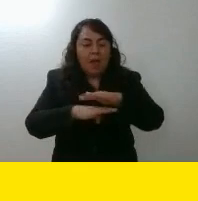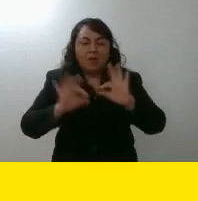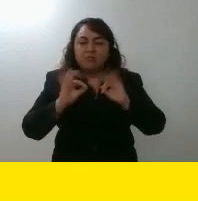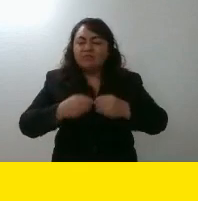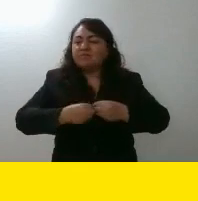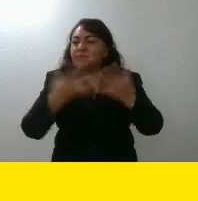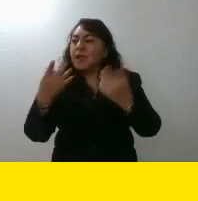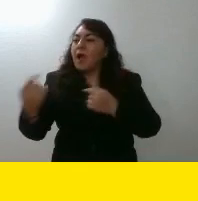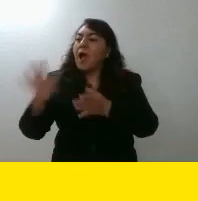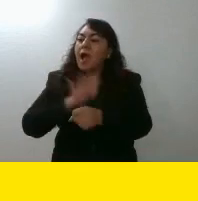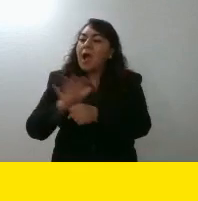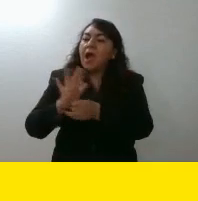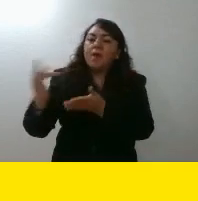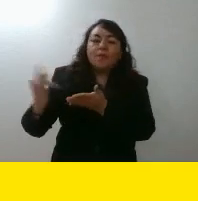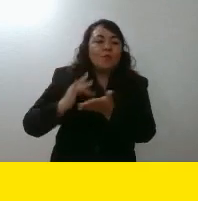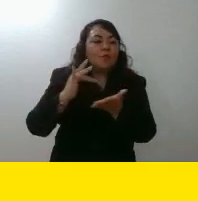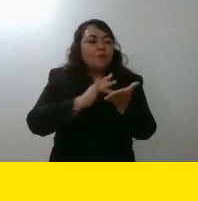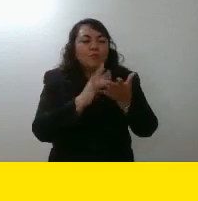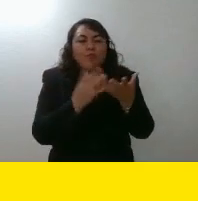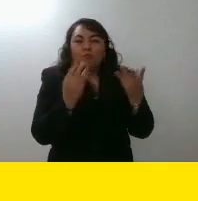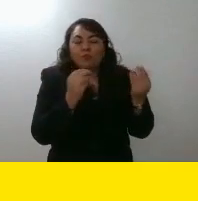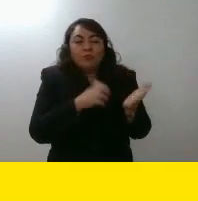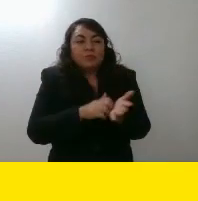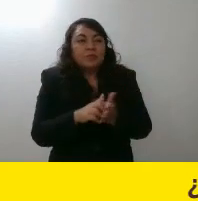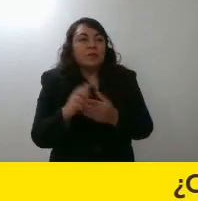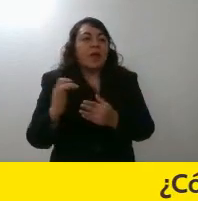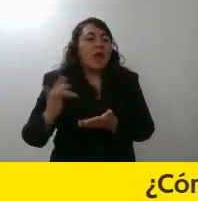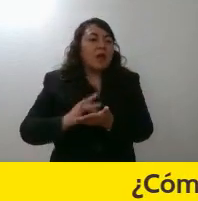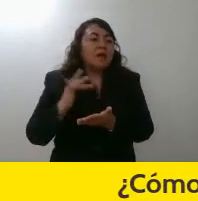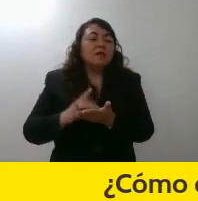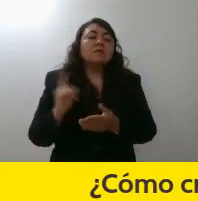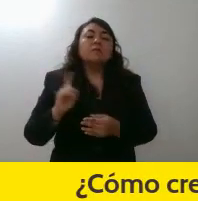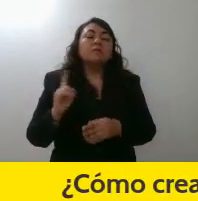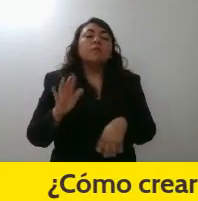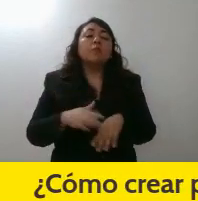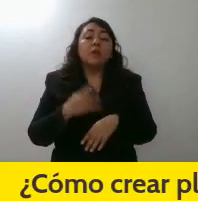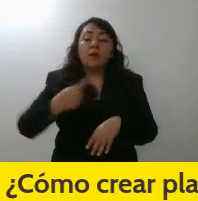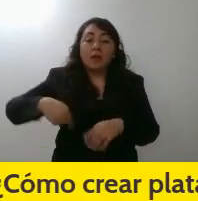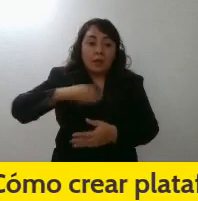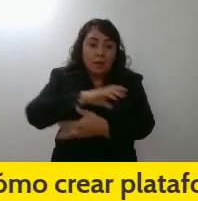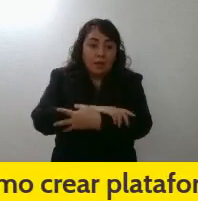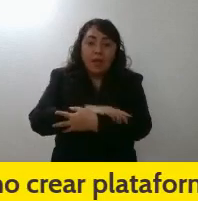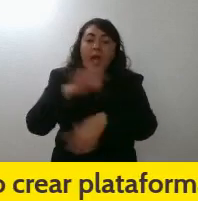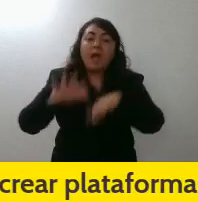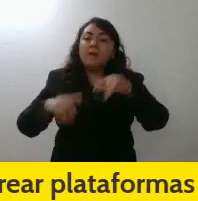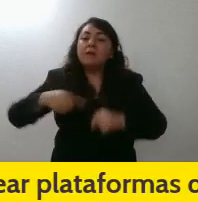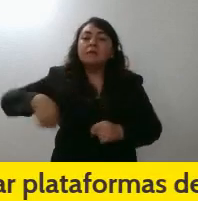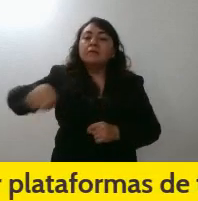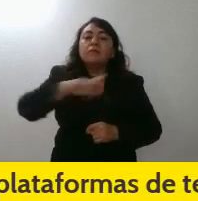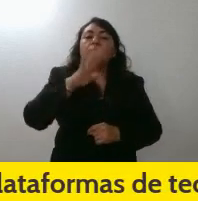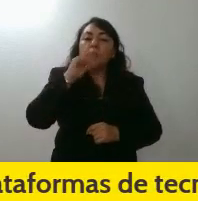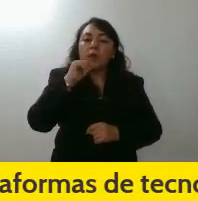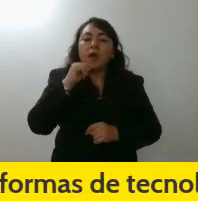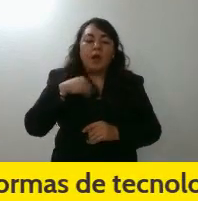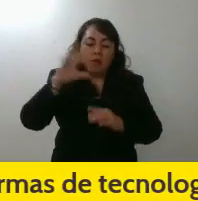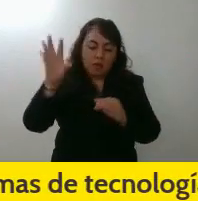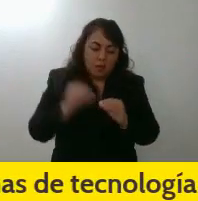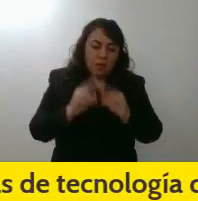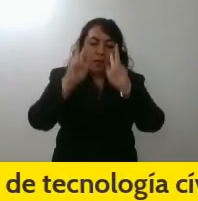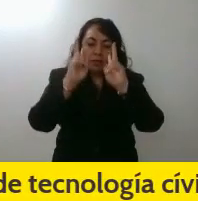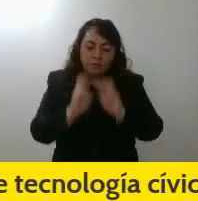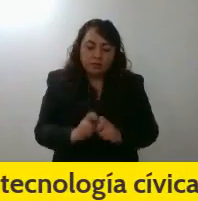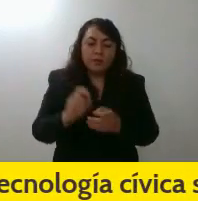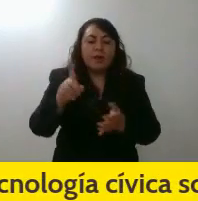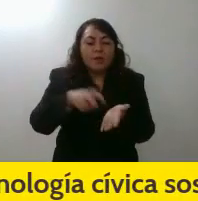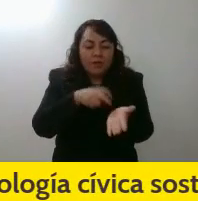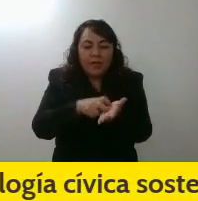cantidad de colaboradores que nos están ayudando permanentemente, porque esos colaboradores no podían cargar, editar, corregir